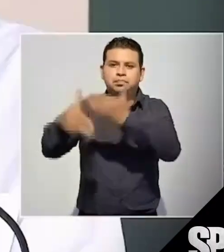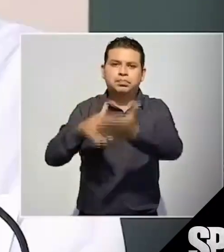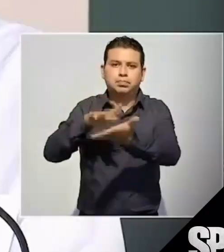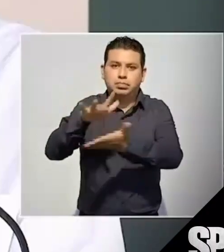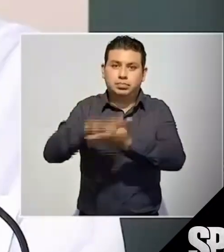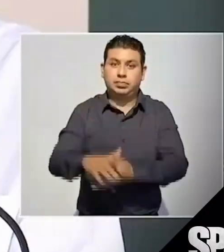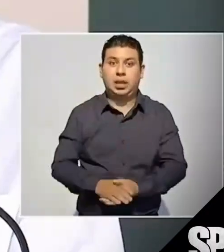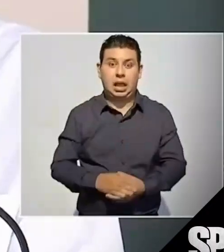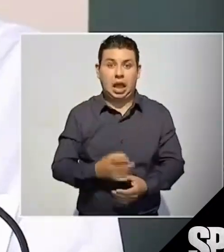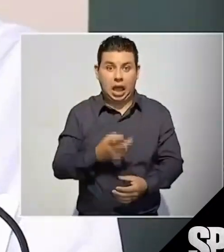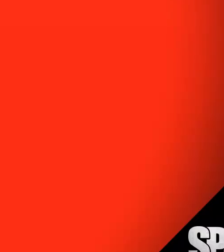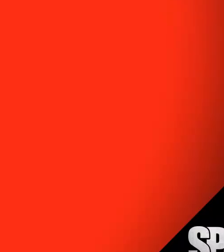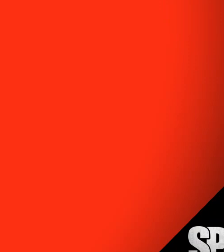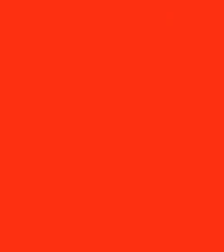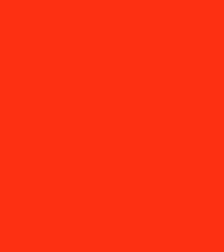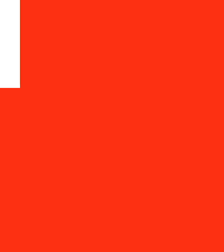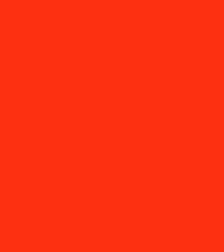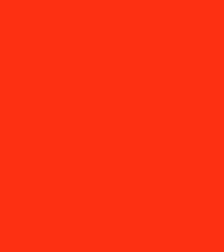suscribirte y nos vemos hasta la próxima.